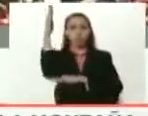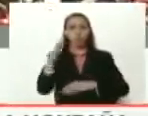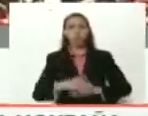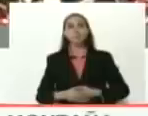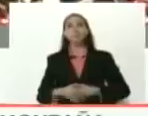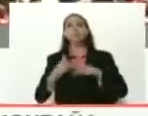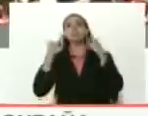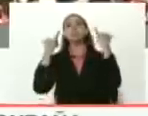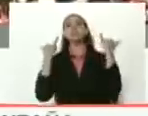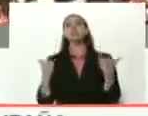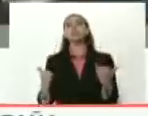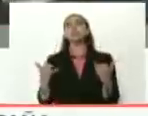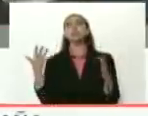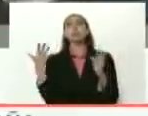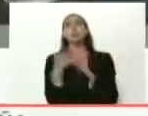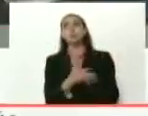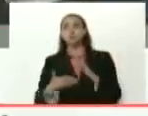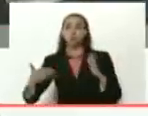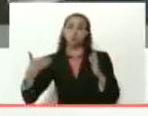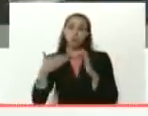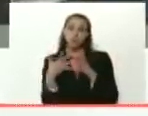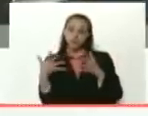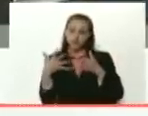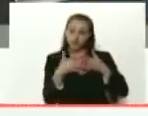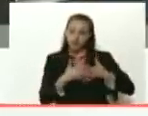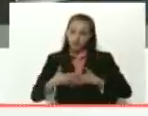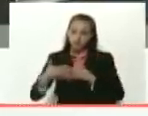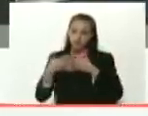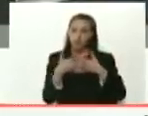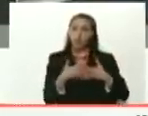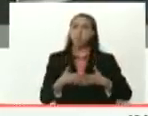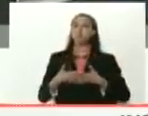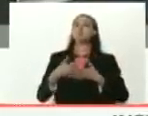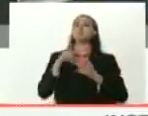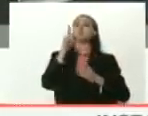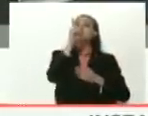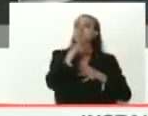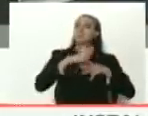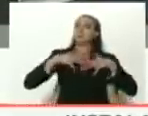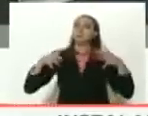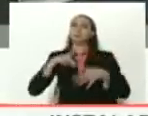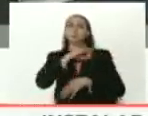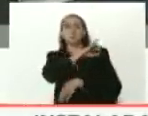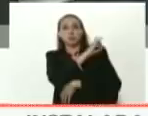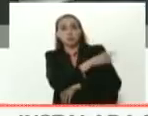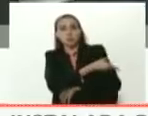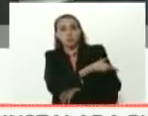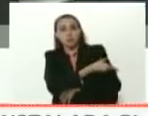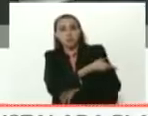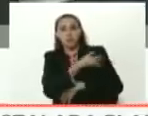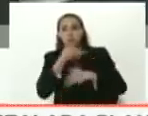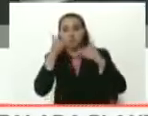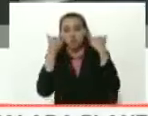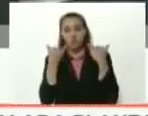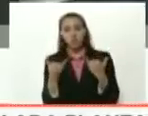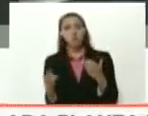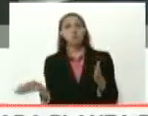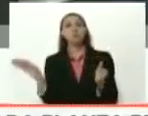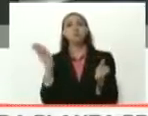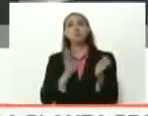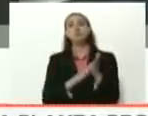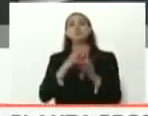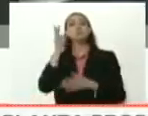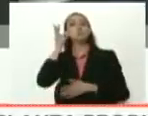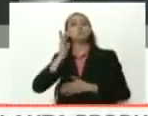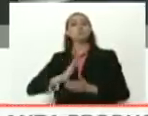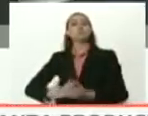a pesar de los ataques del imperialismo, el imperio más poderoso de todos los tiempos, nuevamente está la